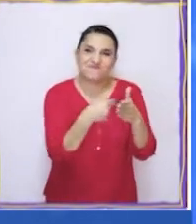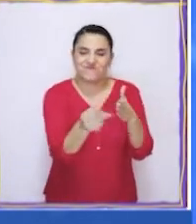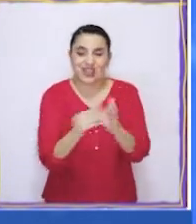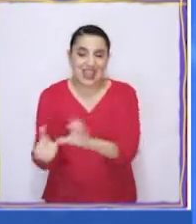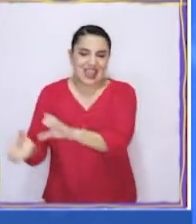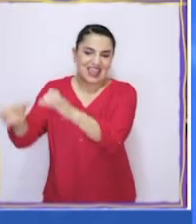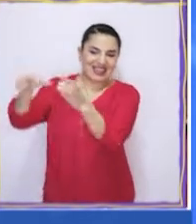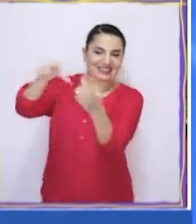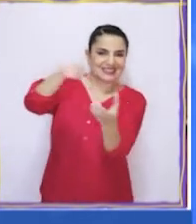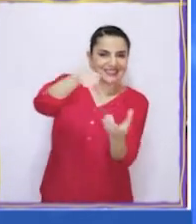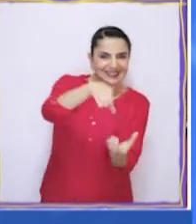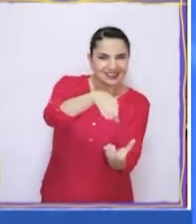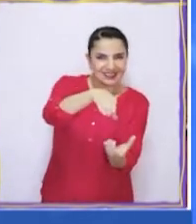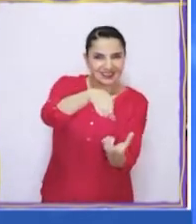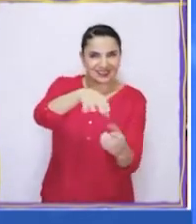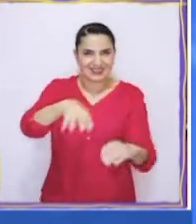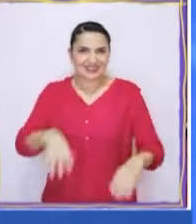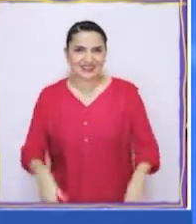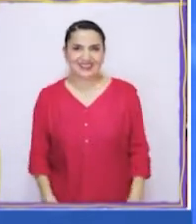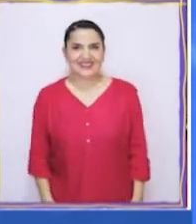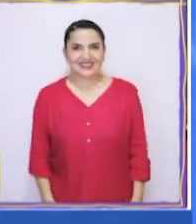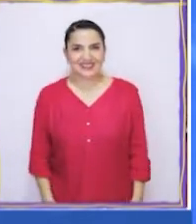al otro